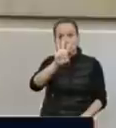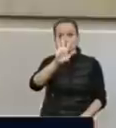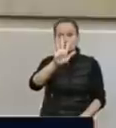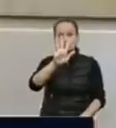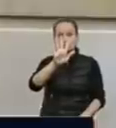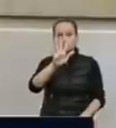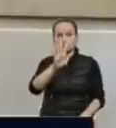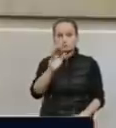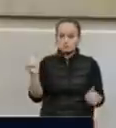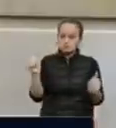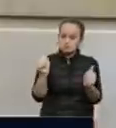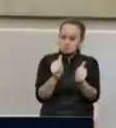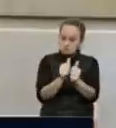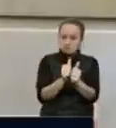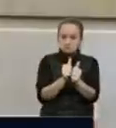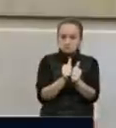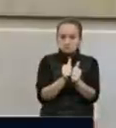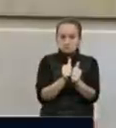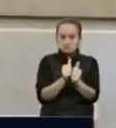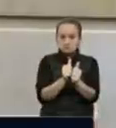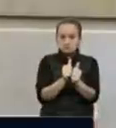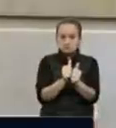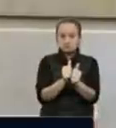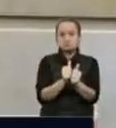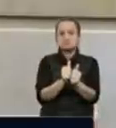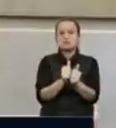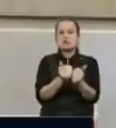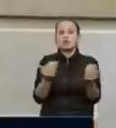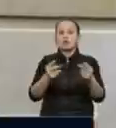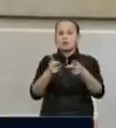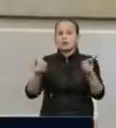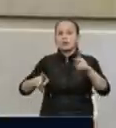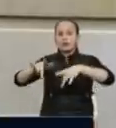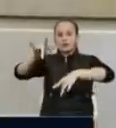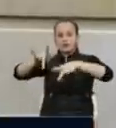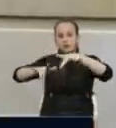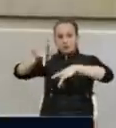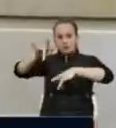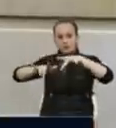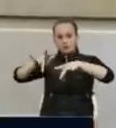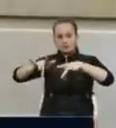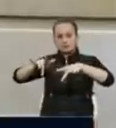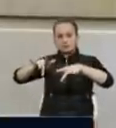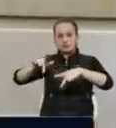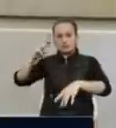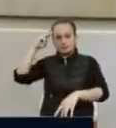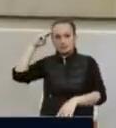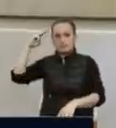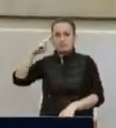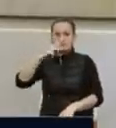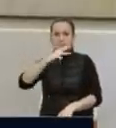condujeron entonces a una oficina que tiene la Fuerza Pública acá,